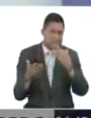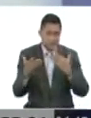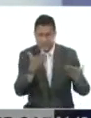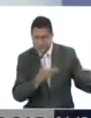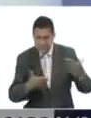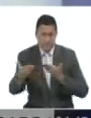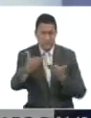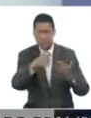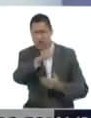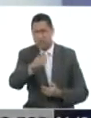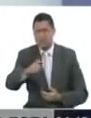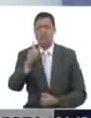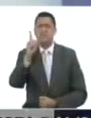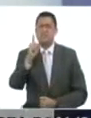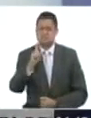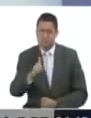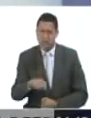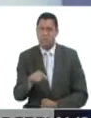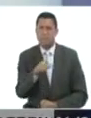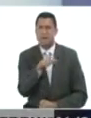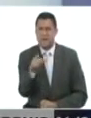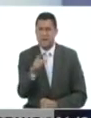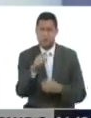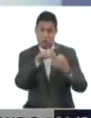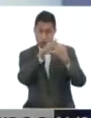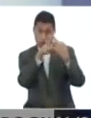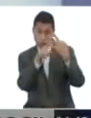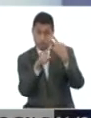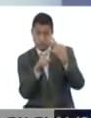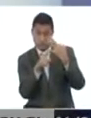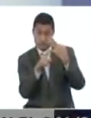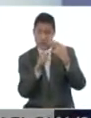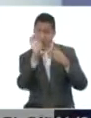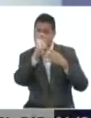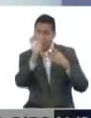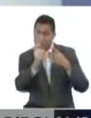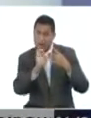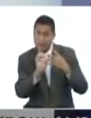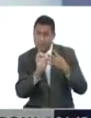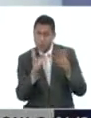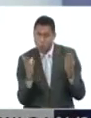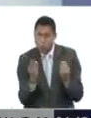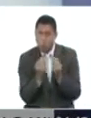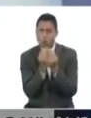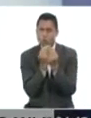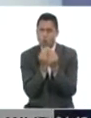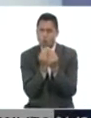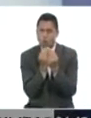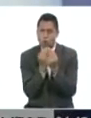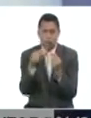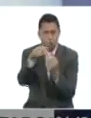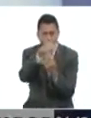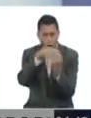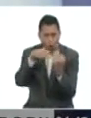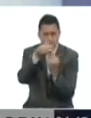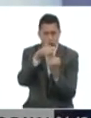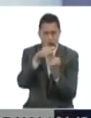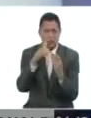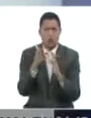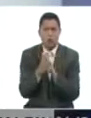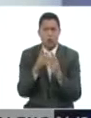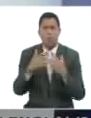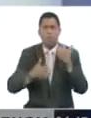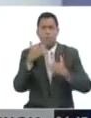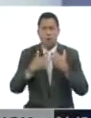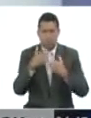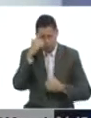otras personas y entonces esta triada, estos tres elementos, vienen a conformar un síndrome que se conoce como el trastorno